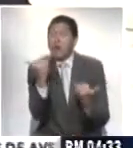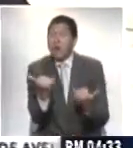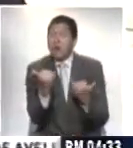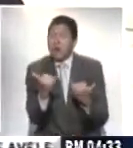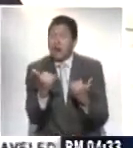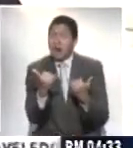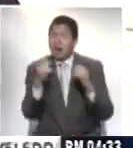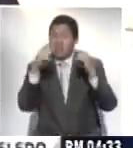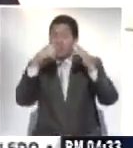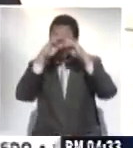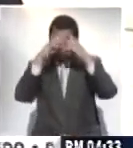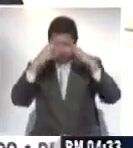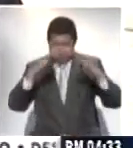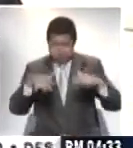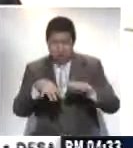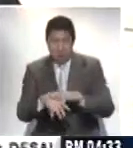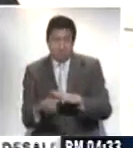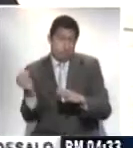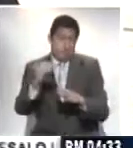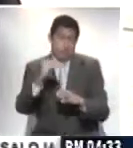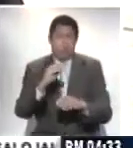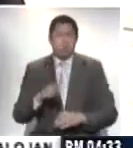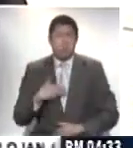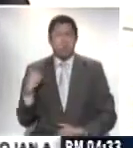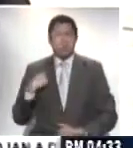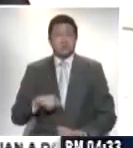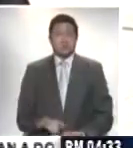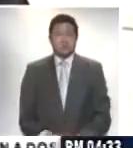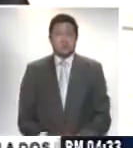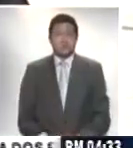del bloque de hielo gigantesco de casos que podemos tener.